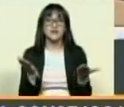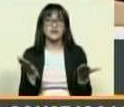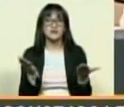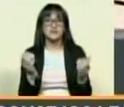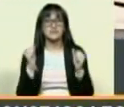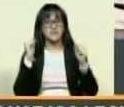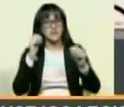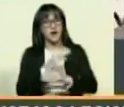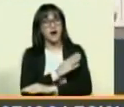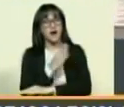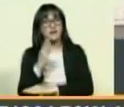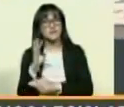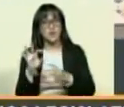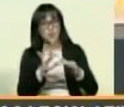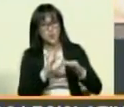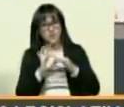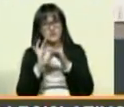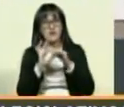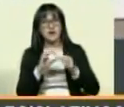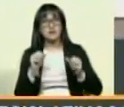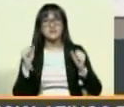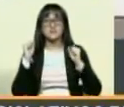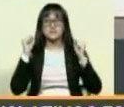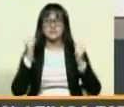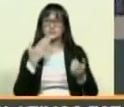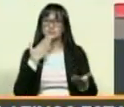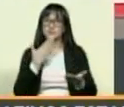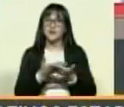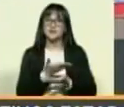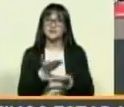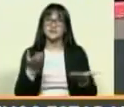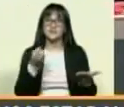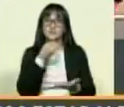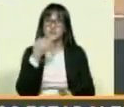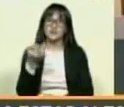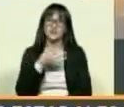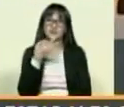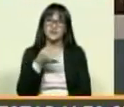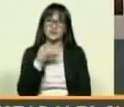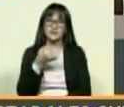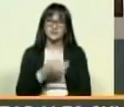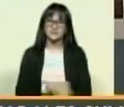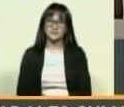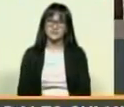que viva la unidad del Caribe, que vivan los pueblos del Caribe. Muchas gracias, muy buenas tardes.